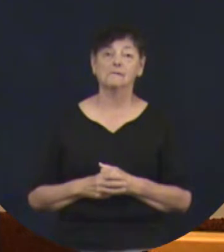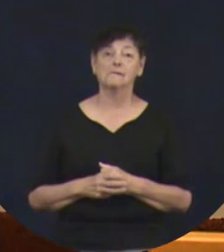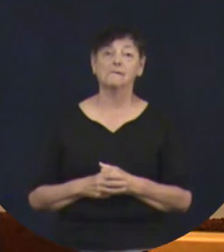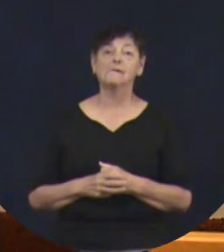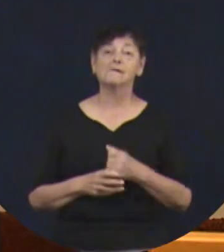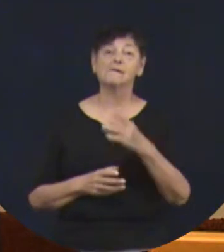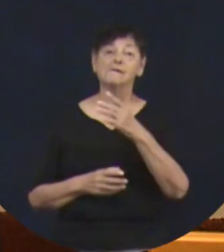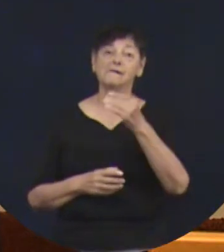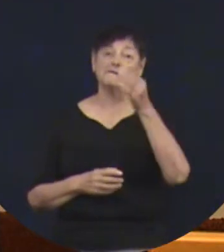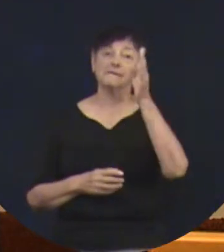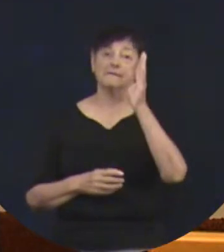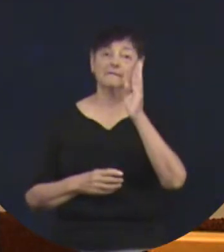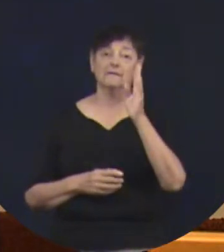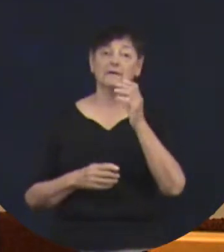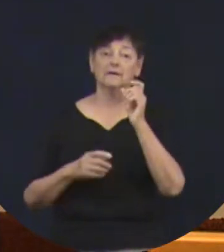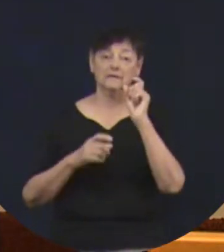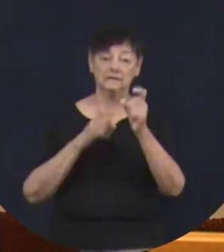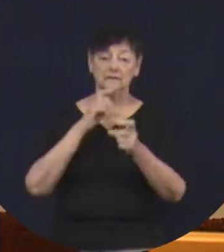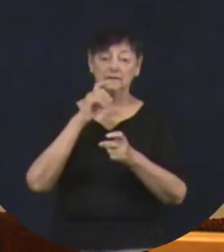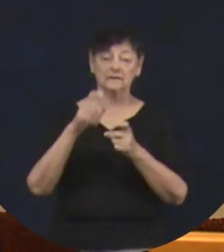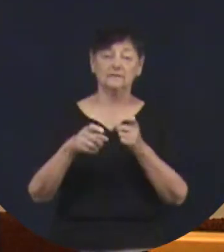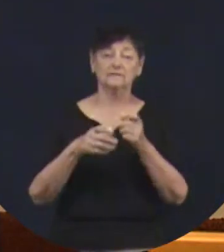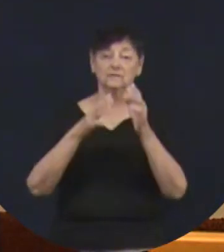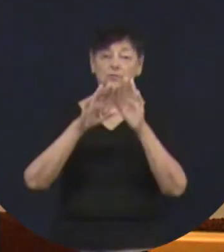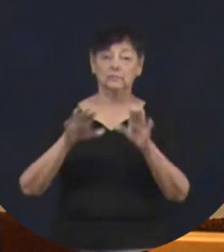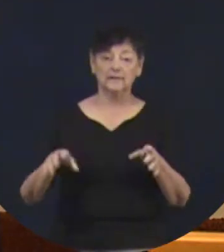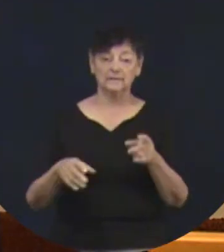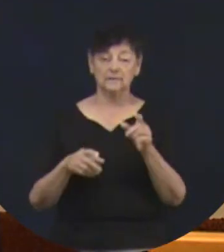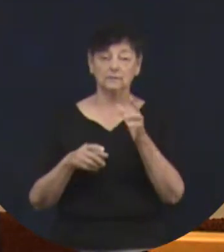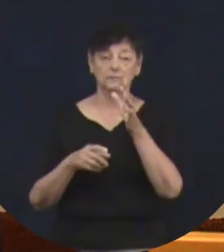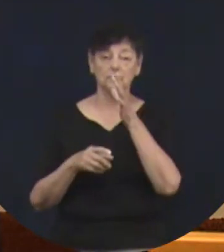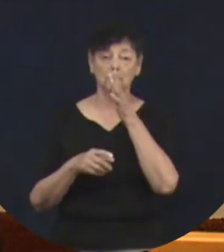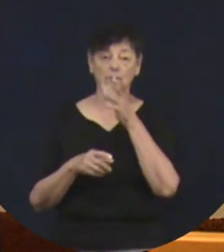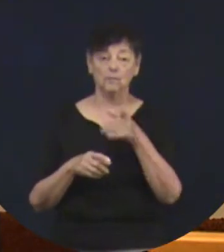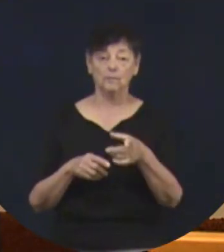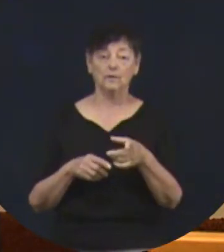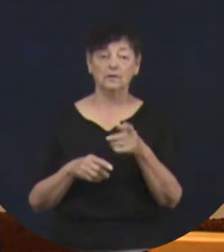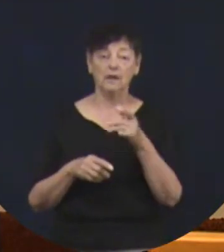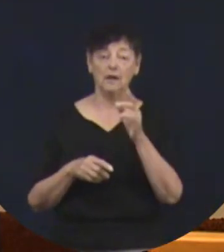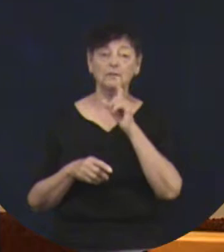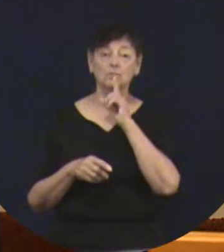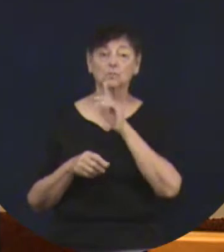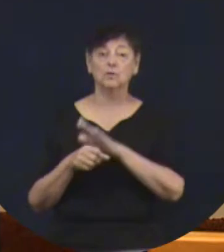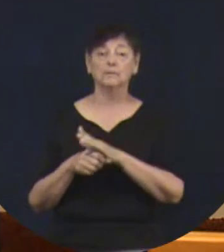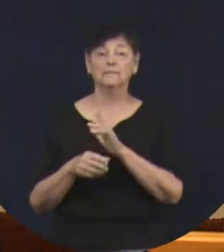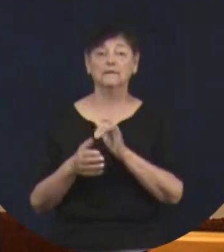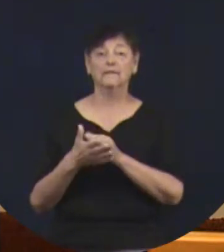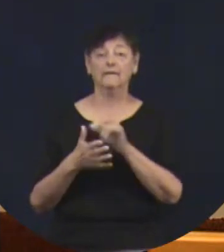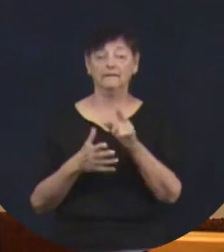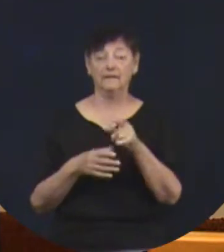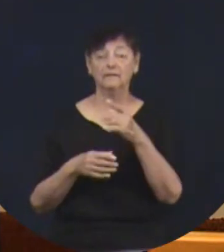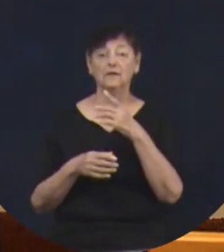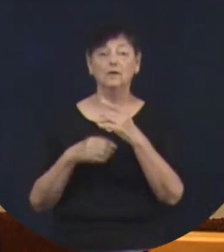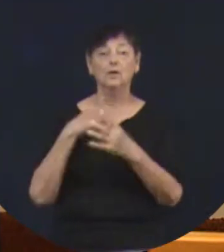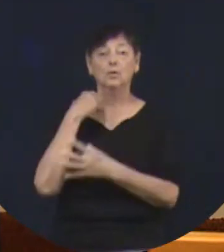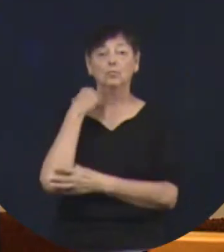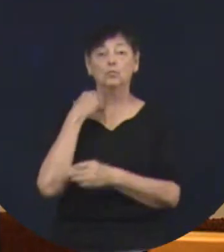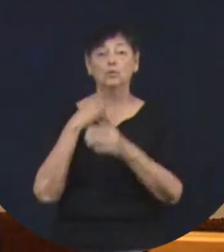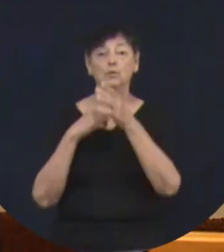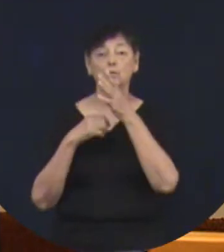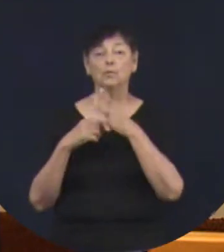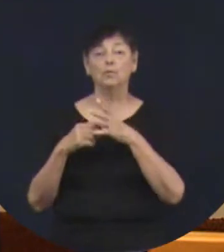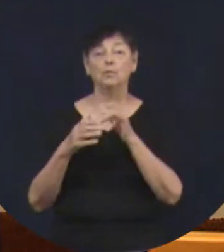Y Dios da su bendición a ella. Yo les aseguro que esa pobre viuda